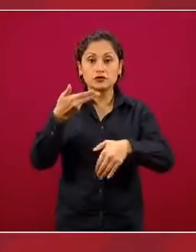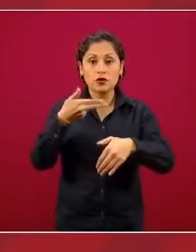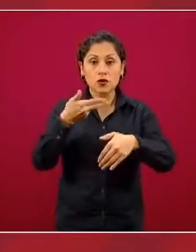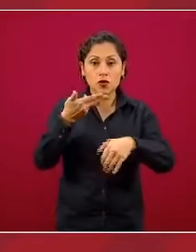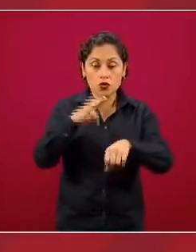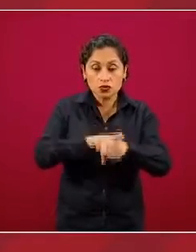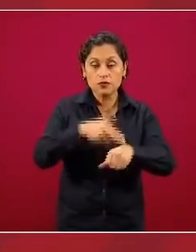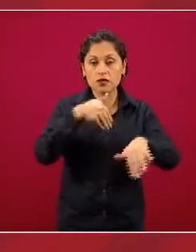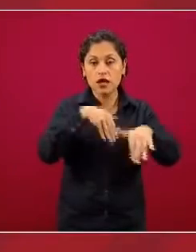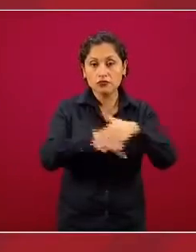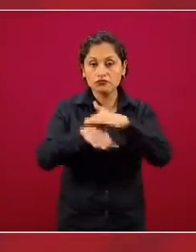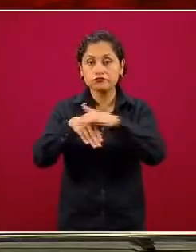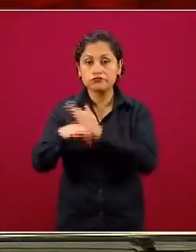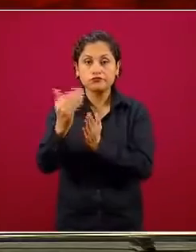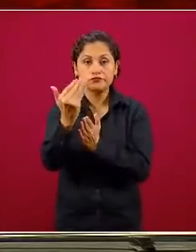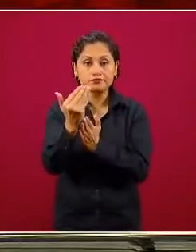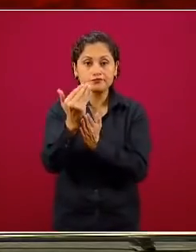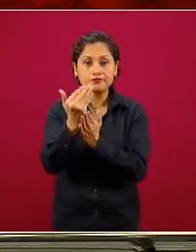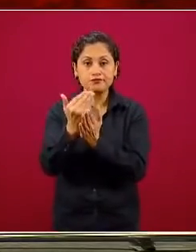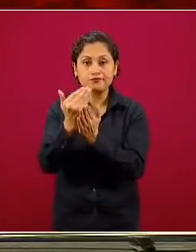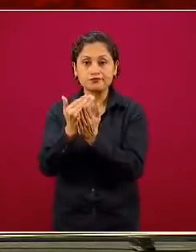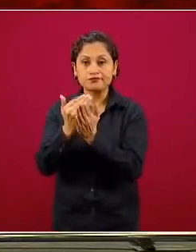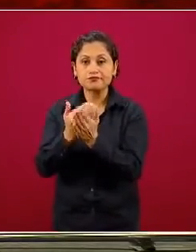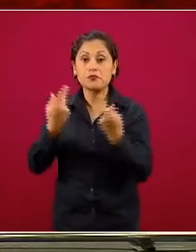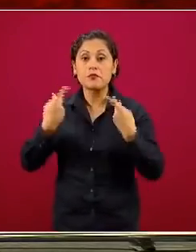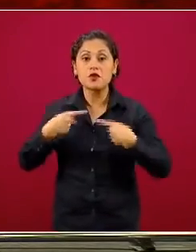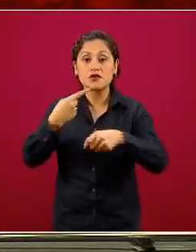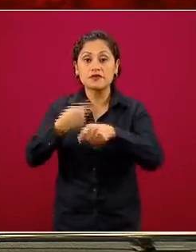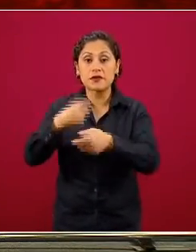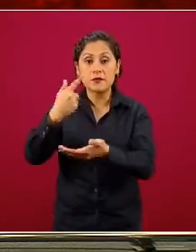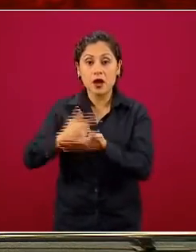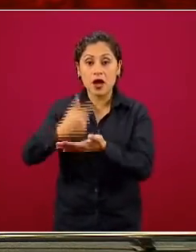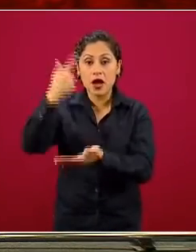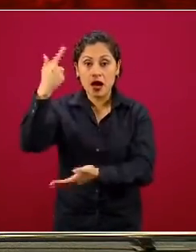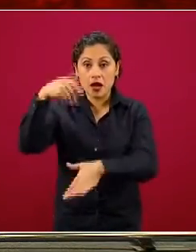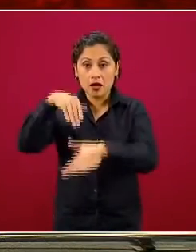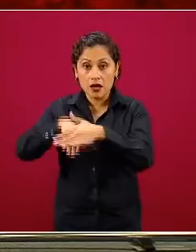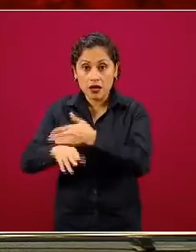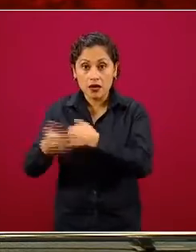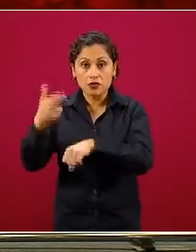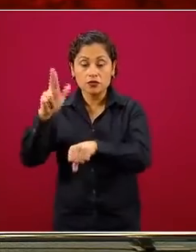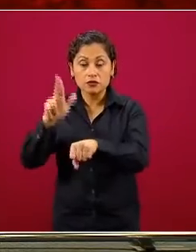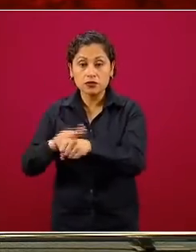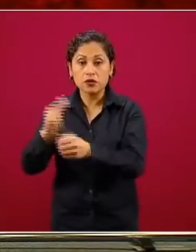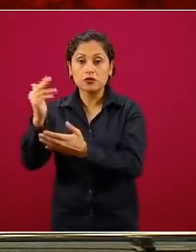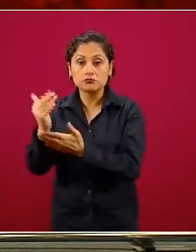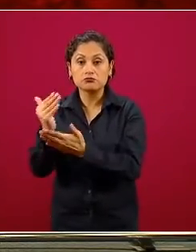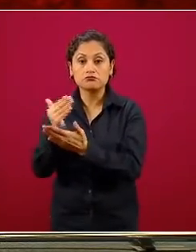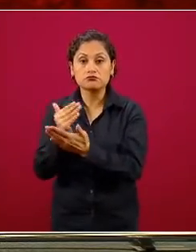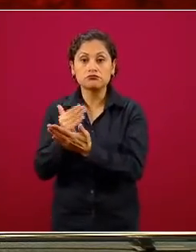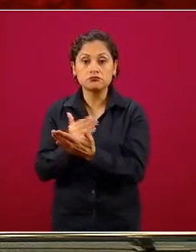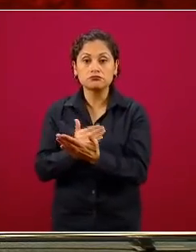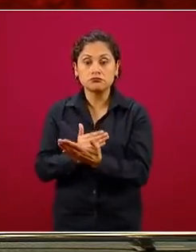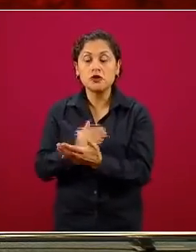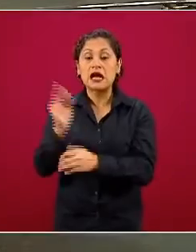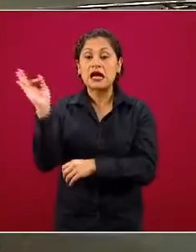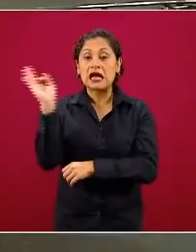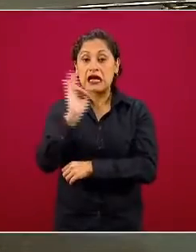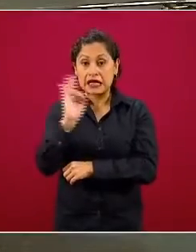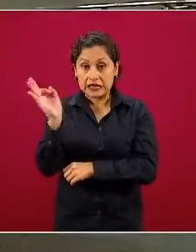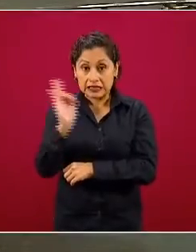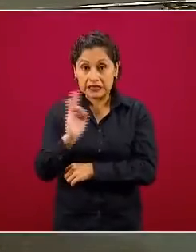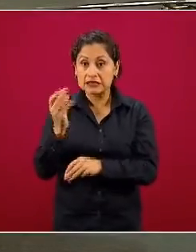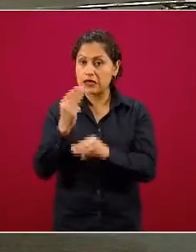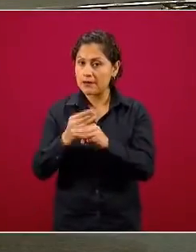terapias intensivas, puede ser que los recursos útiles, incluidos los equipos profesionales, no solamente los recursos materiales y